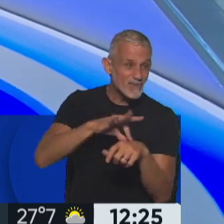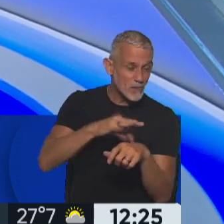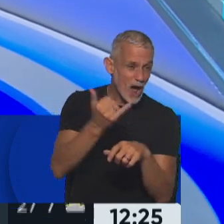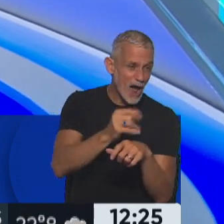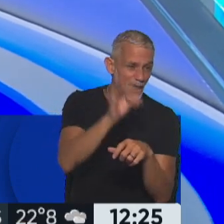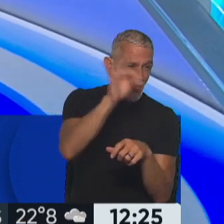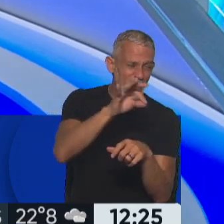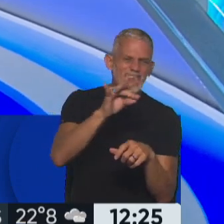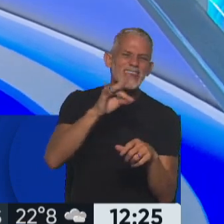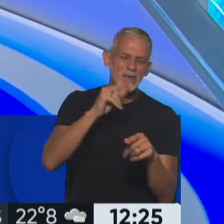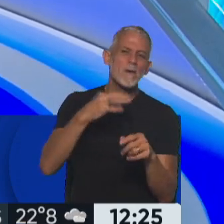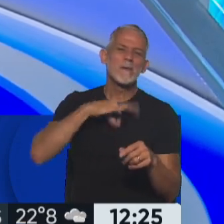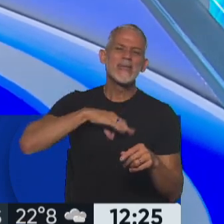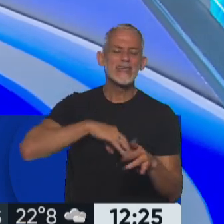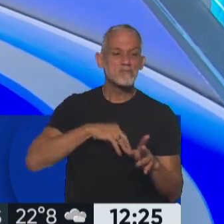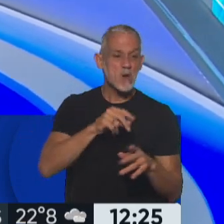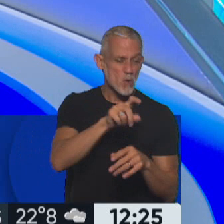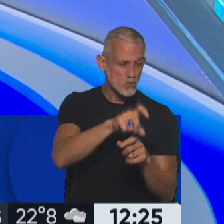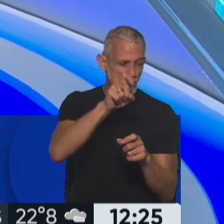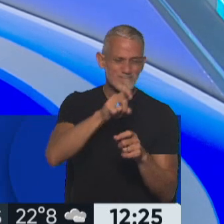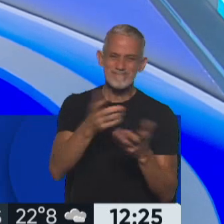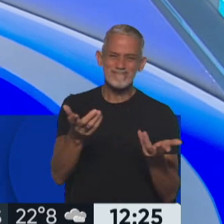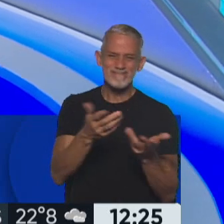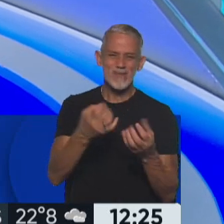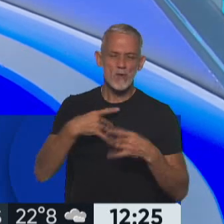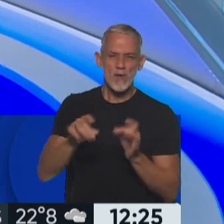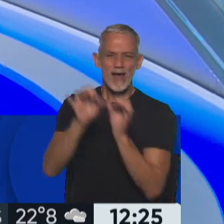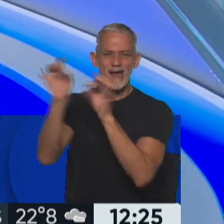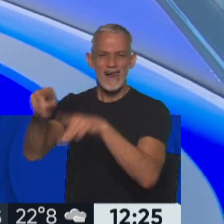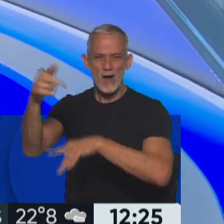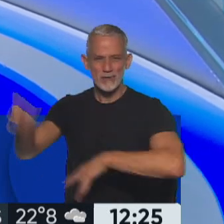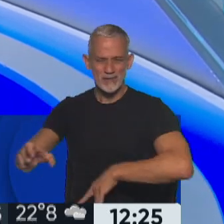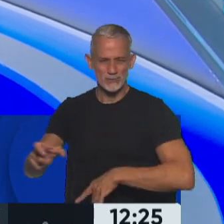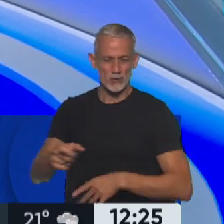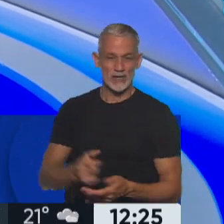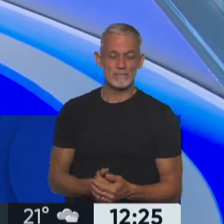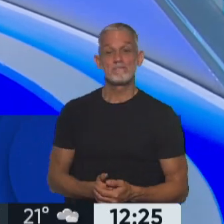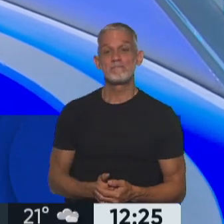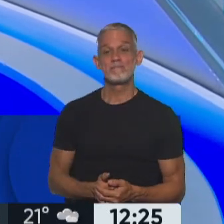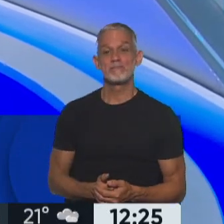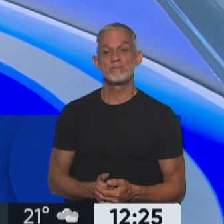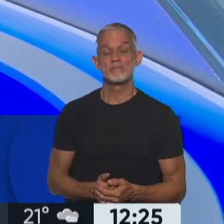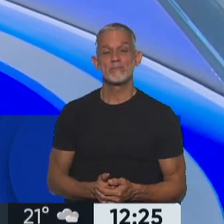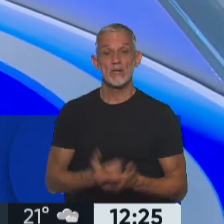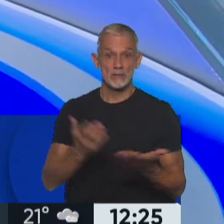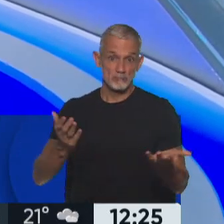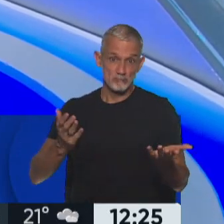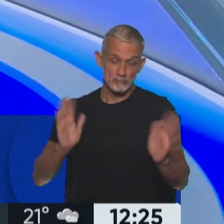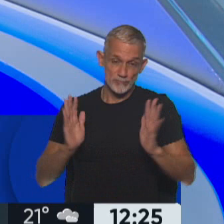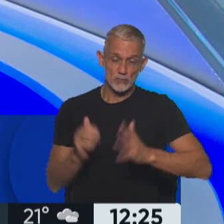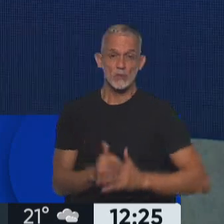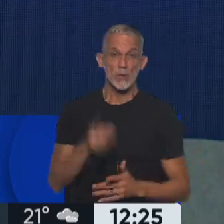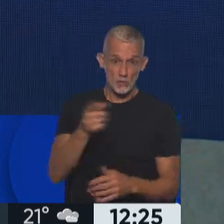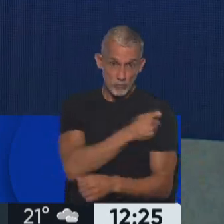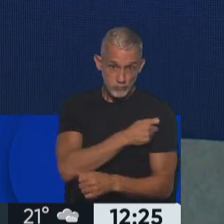viremia, es decir, virus en sangre, del cual el mosquito se contagia y le lleva la enfermedad a otro. Si usted... Pero eso es algo... ¿Usted se